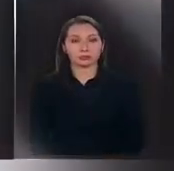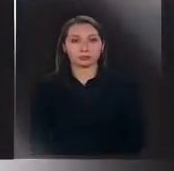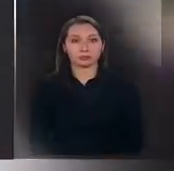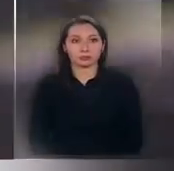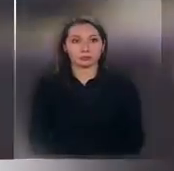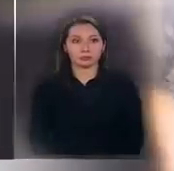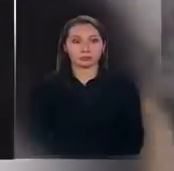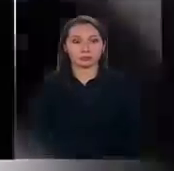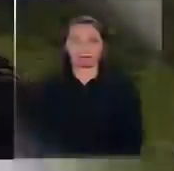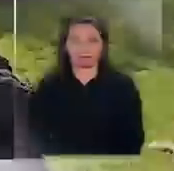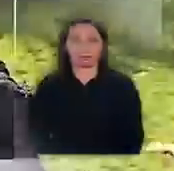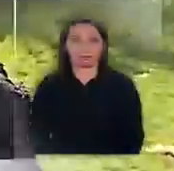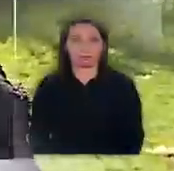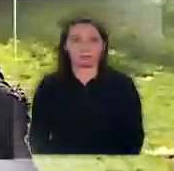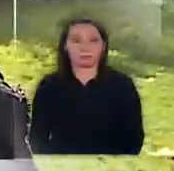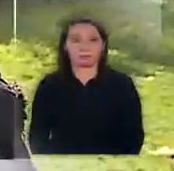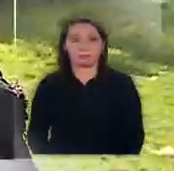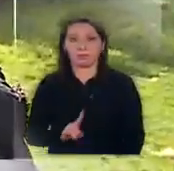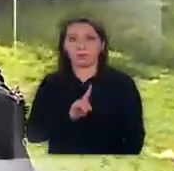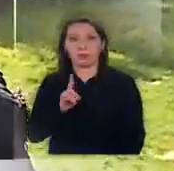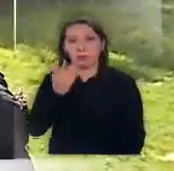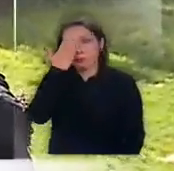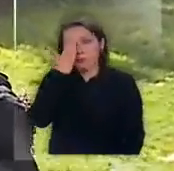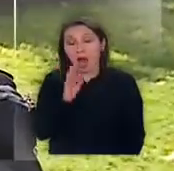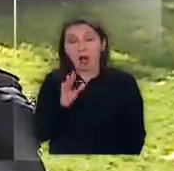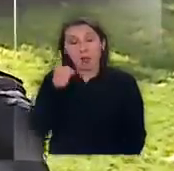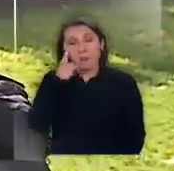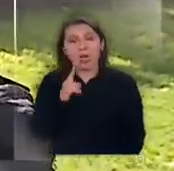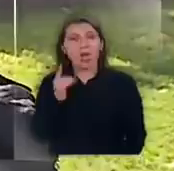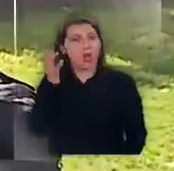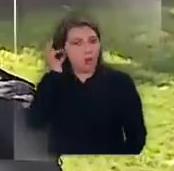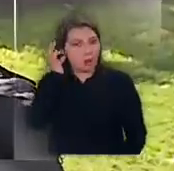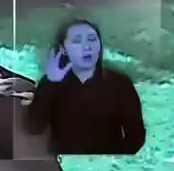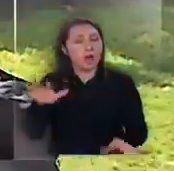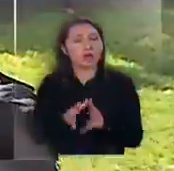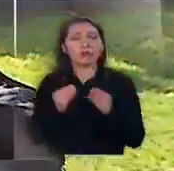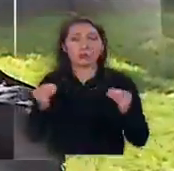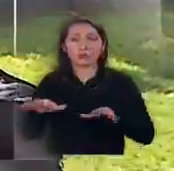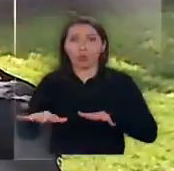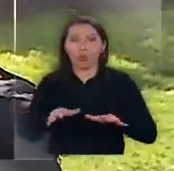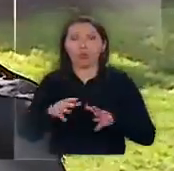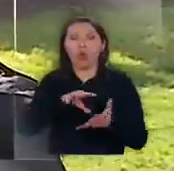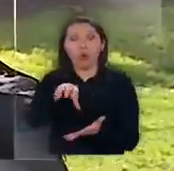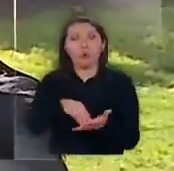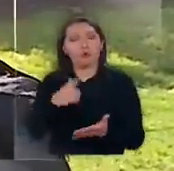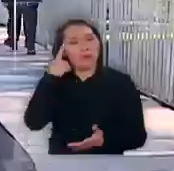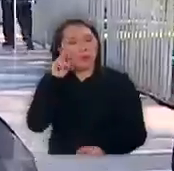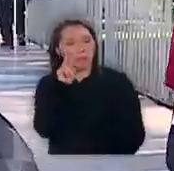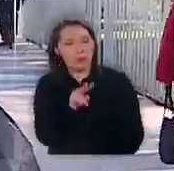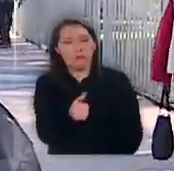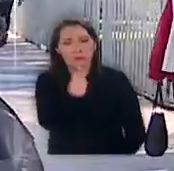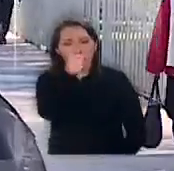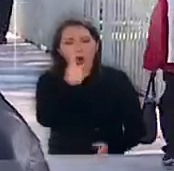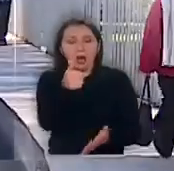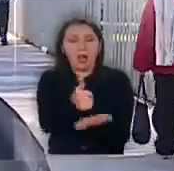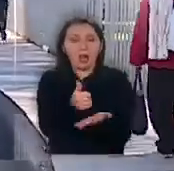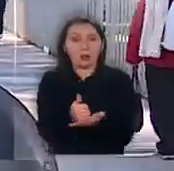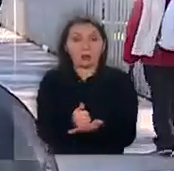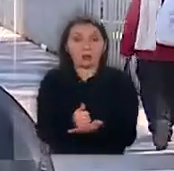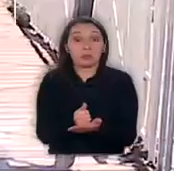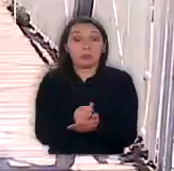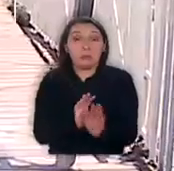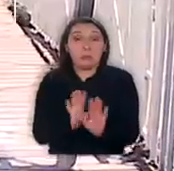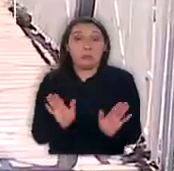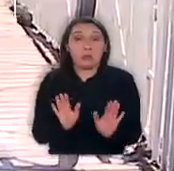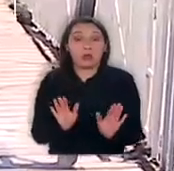¿Algo? No encuentro que sea algo dañino, pero ella ha hecho hartas cosas por la comuna y yo encuentro que es una buena alcaldesa. No he visto imagen, no tengo